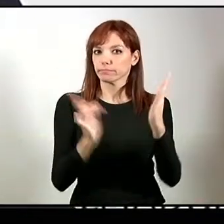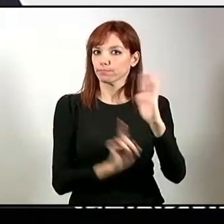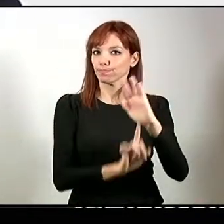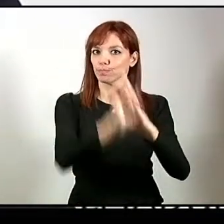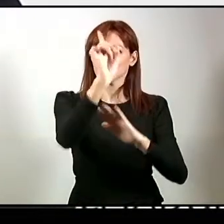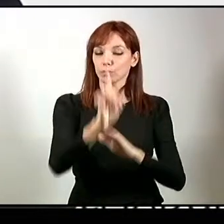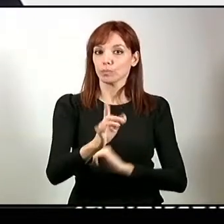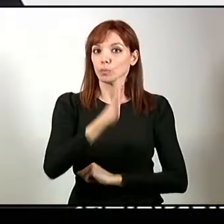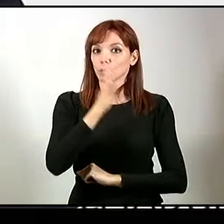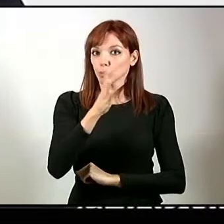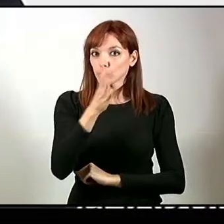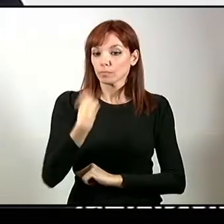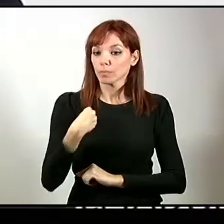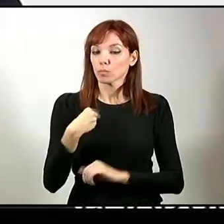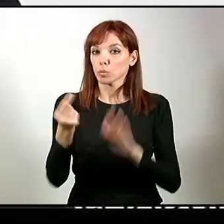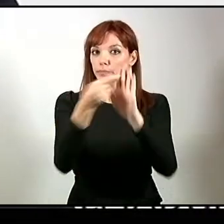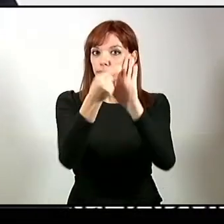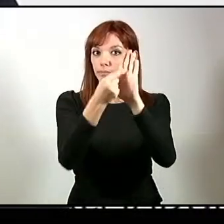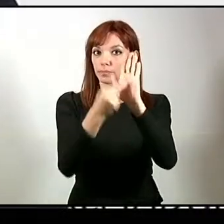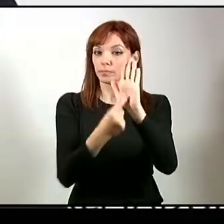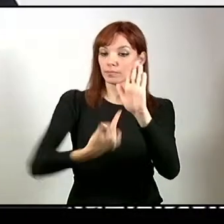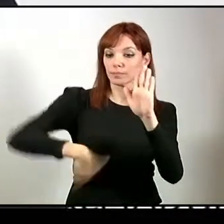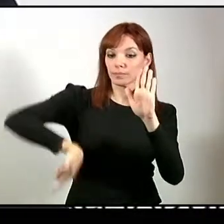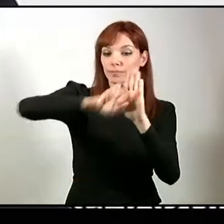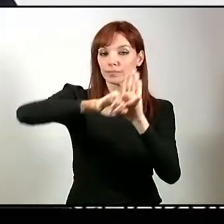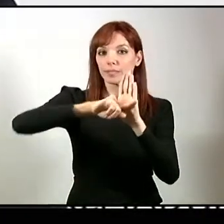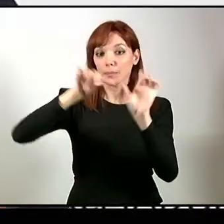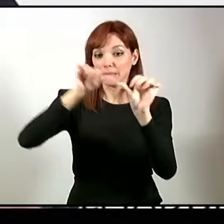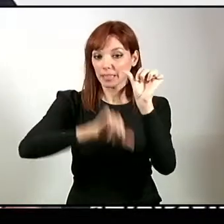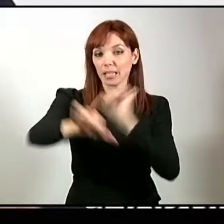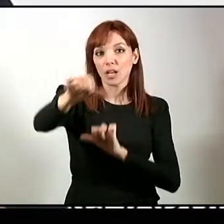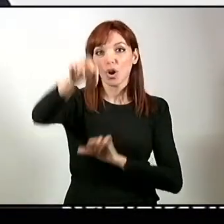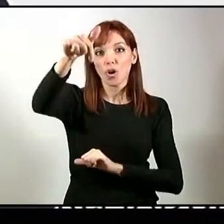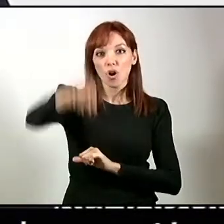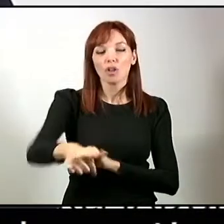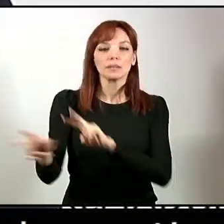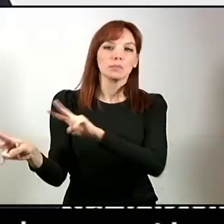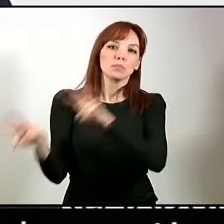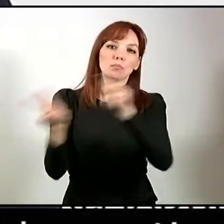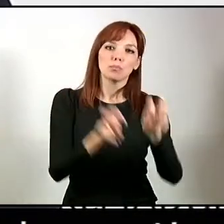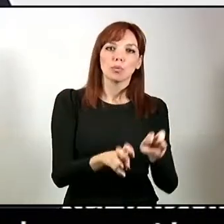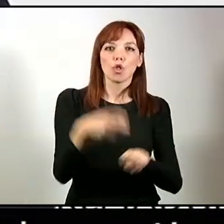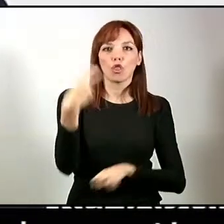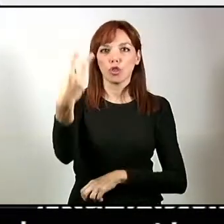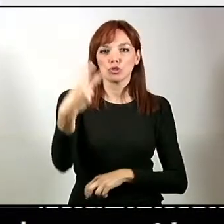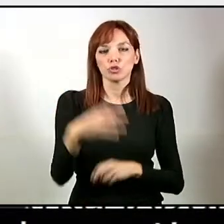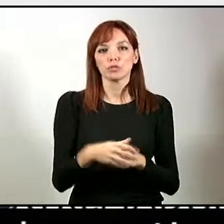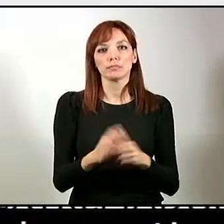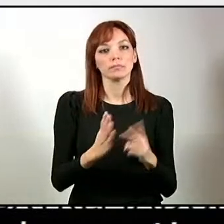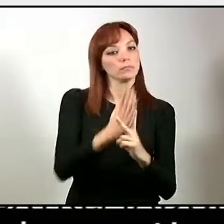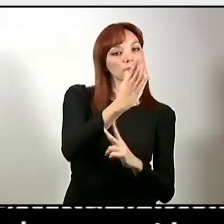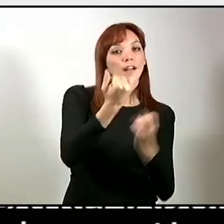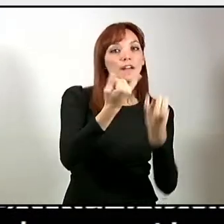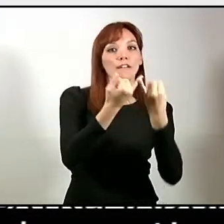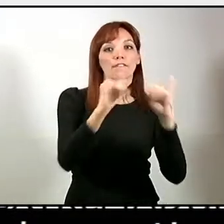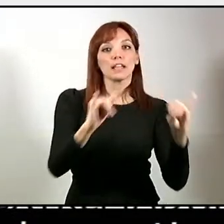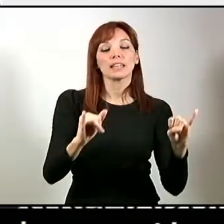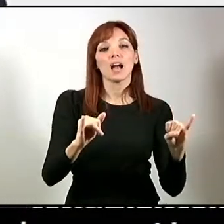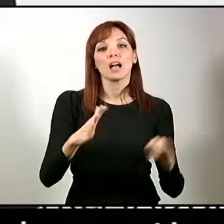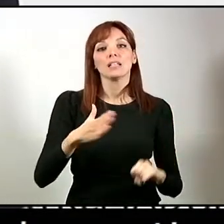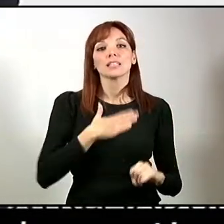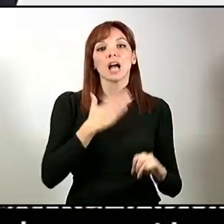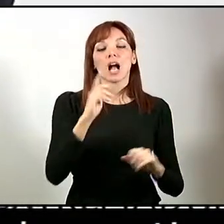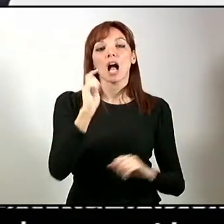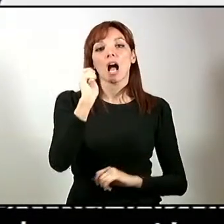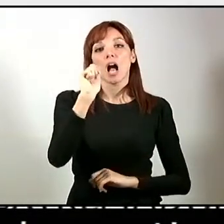ese bien de interés cultural, a partir de hoy se integrarán tanto las fiestas patronales de San Antonio Abad,